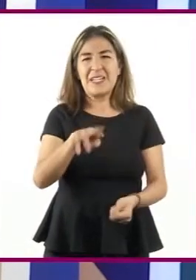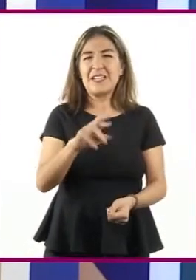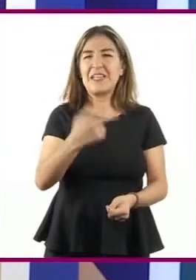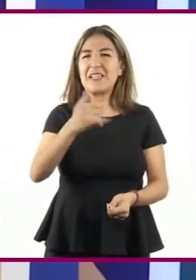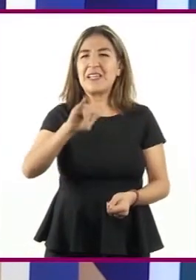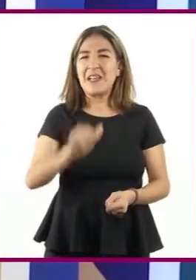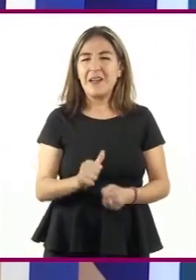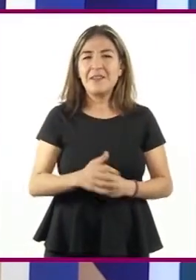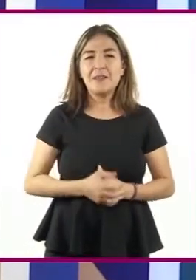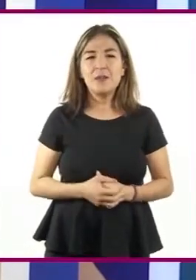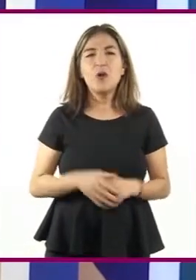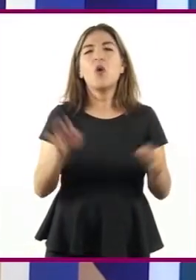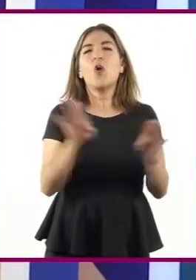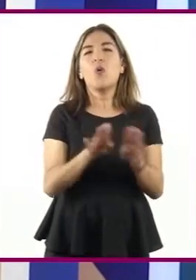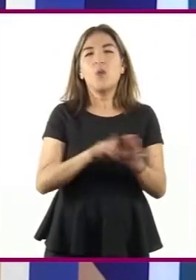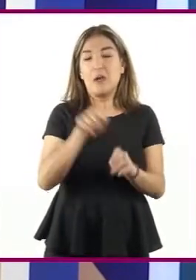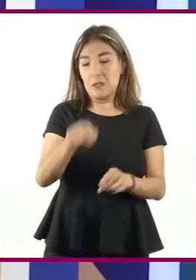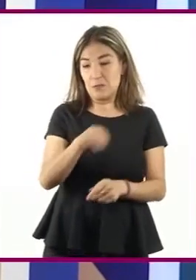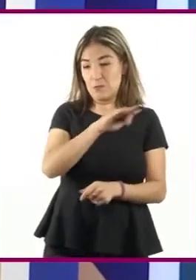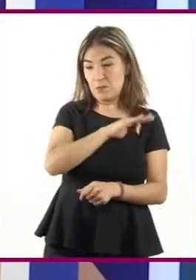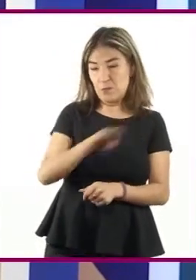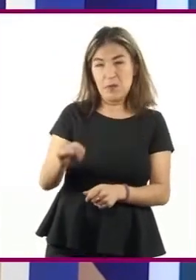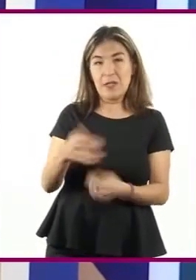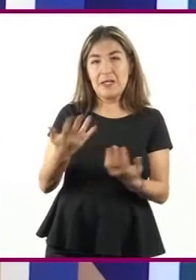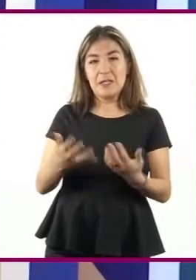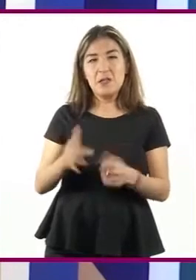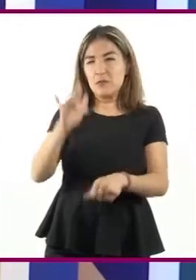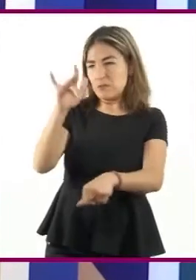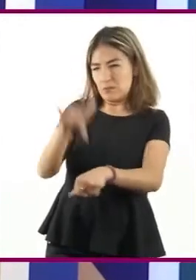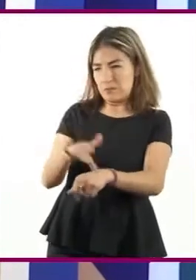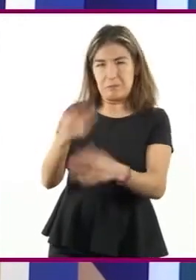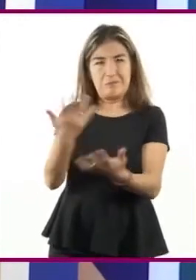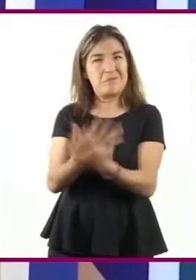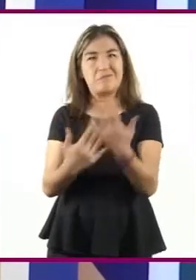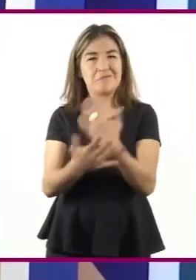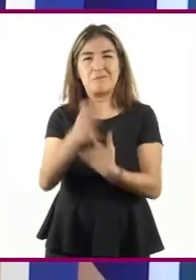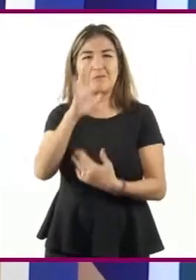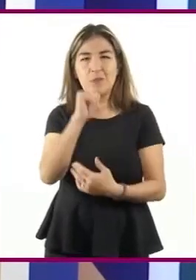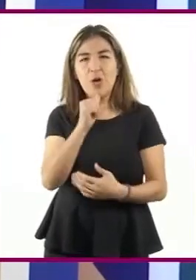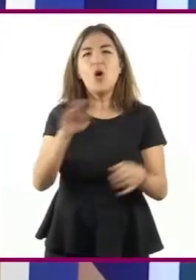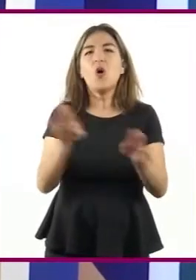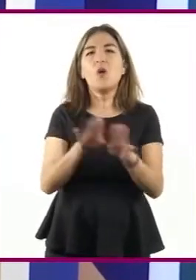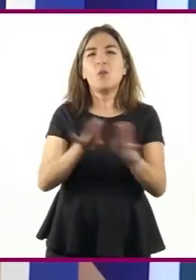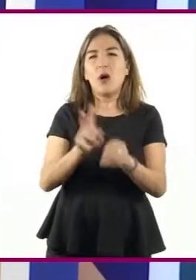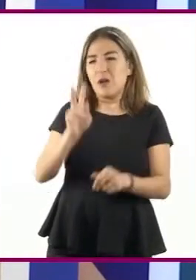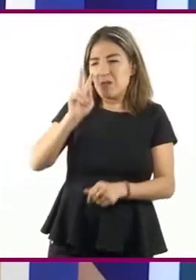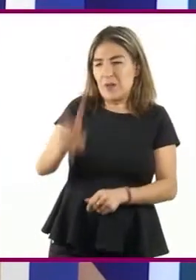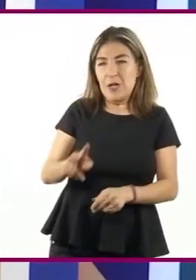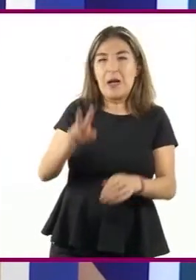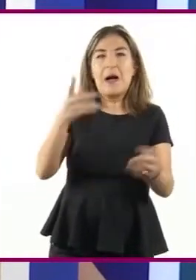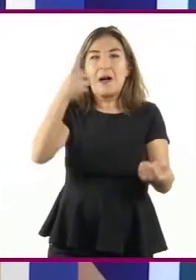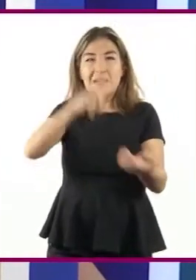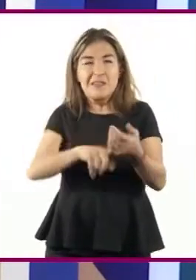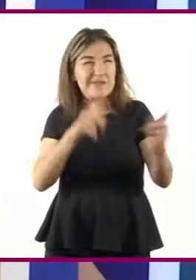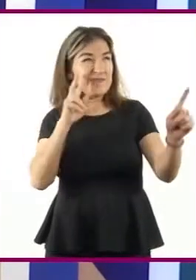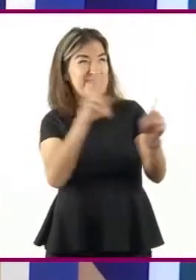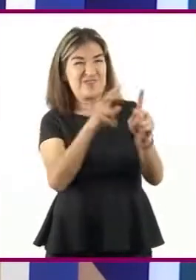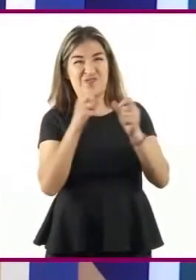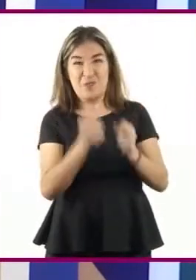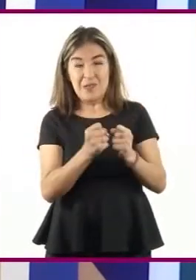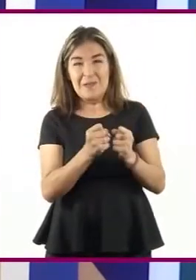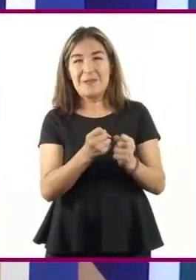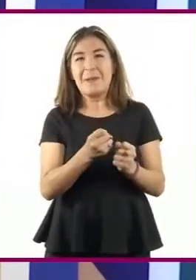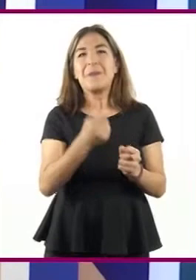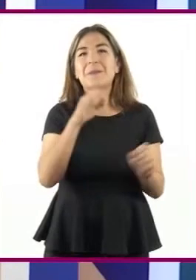Recuerdo que la energía no es algo que se pueda tocar con las manos. No podemos observar la energía directamente, pero